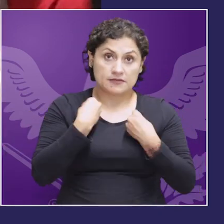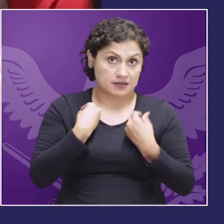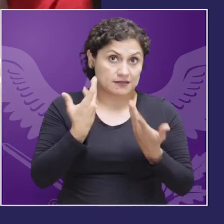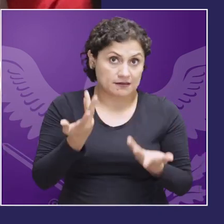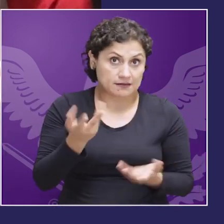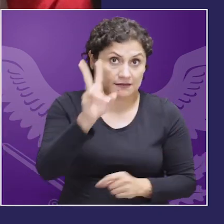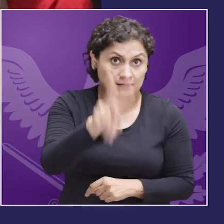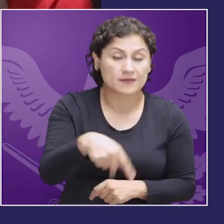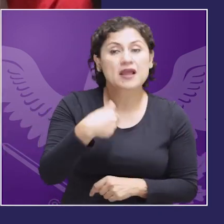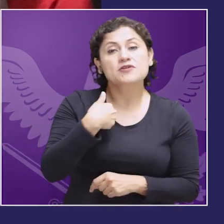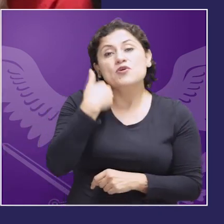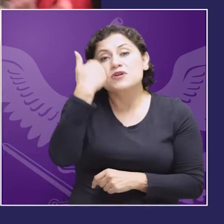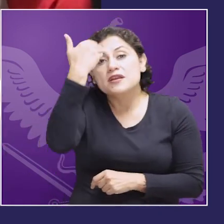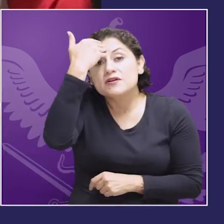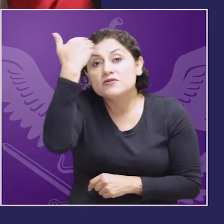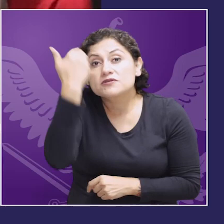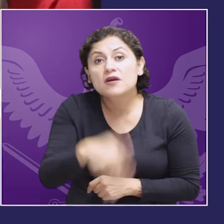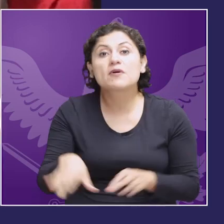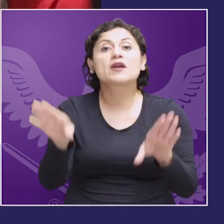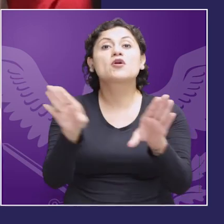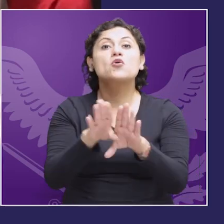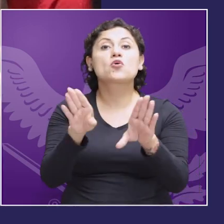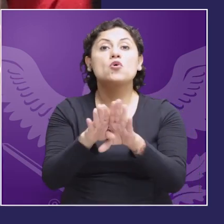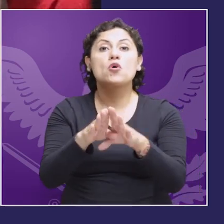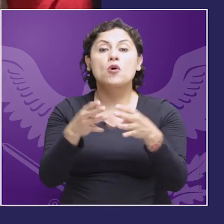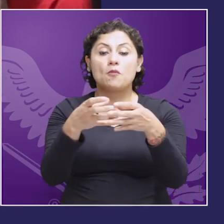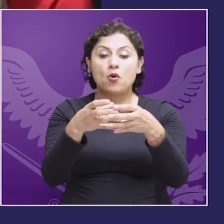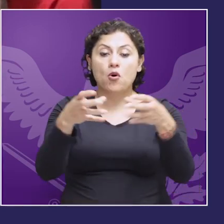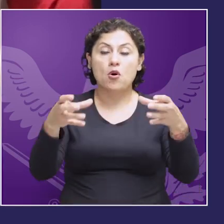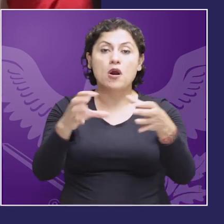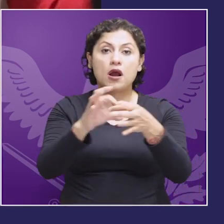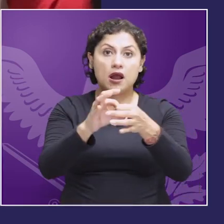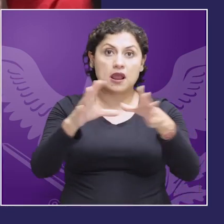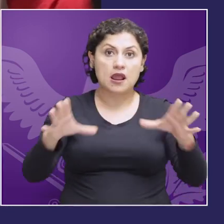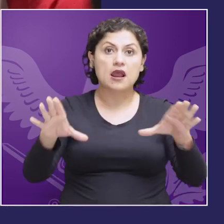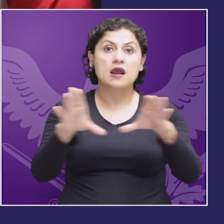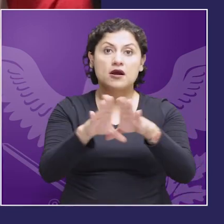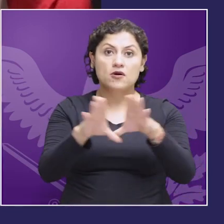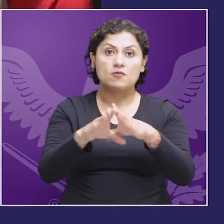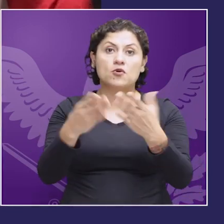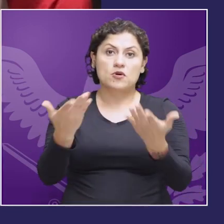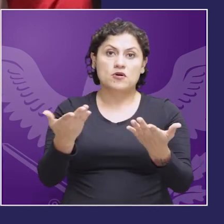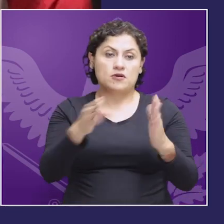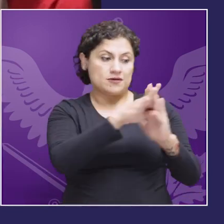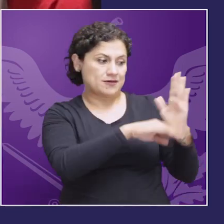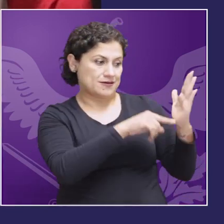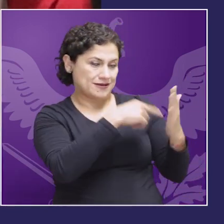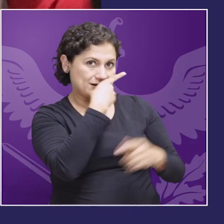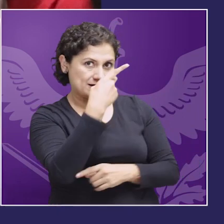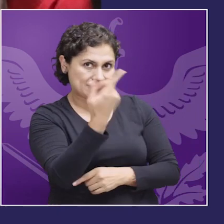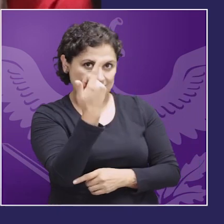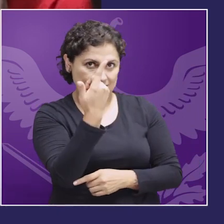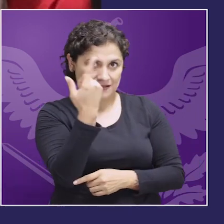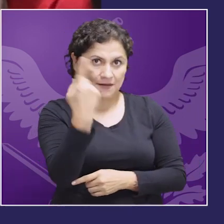que no ocurra el punitivismo mágico o el realismo mágico de Belén do Pará, cómo se desentrañan esos procesos y cómo